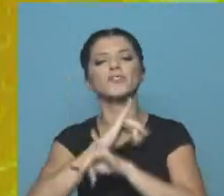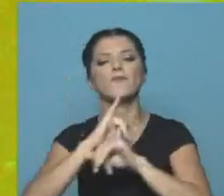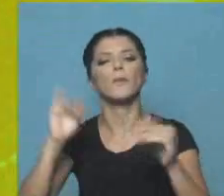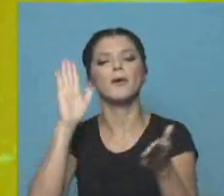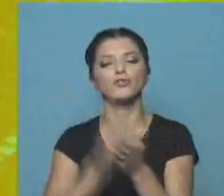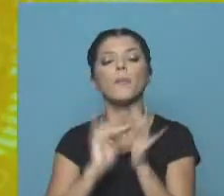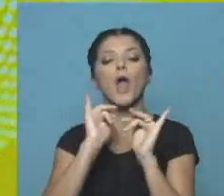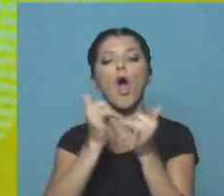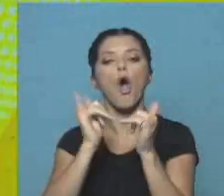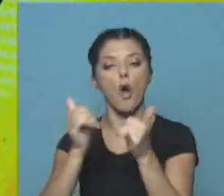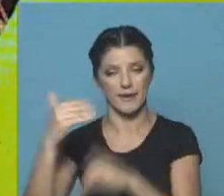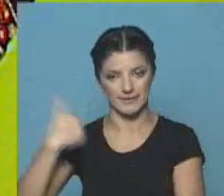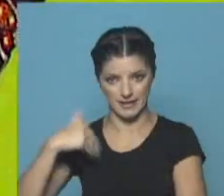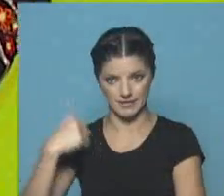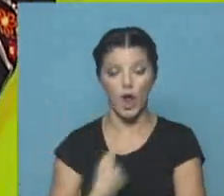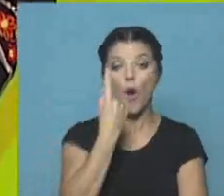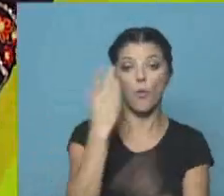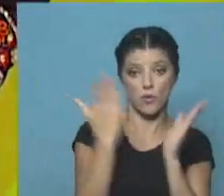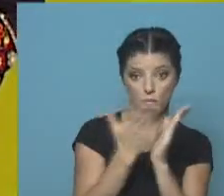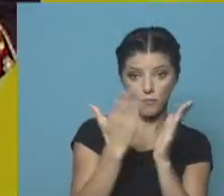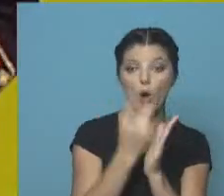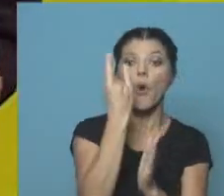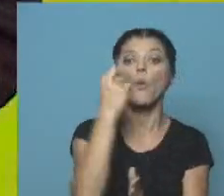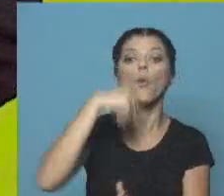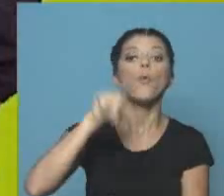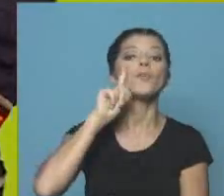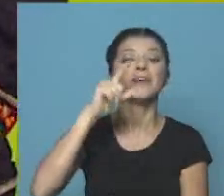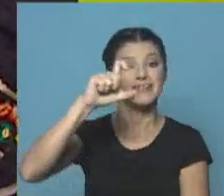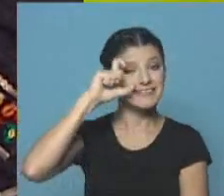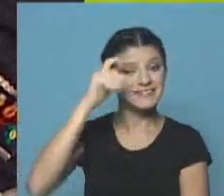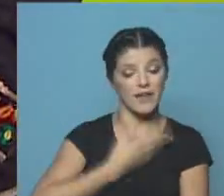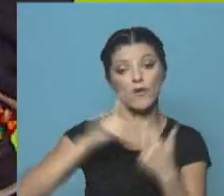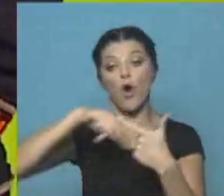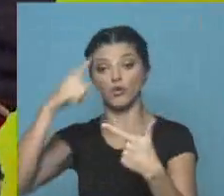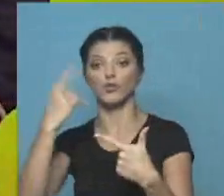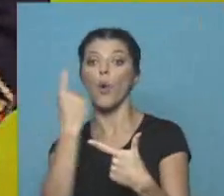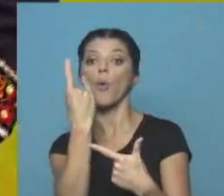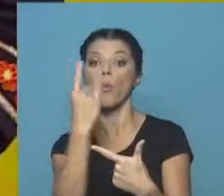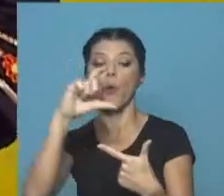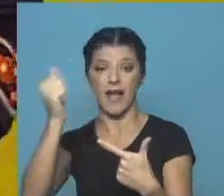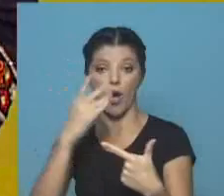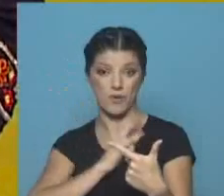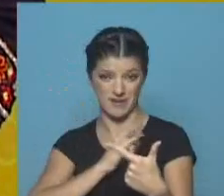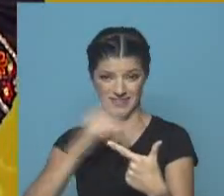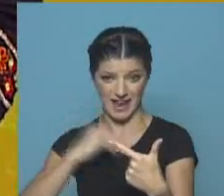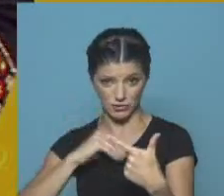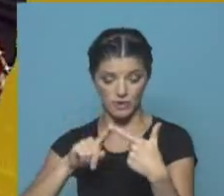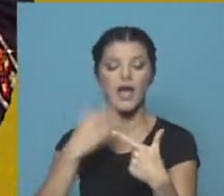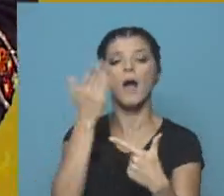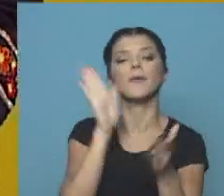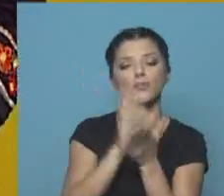adolescencia argentina, uno de UNICEF, otro de la Universidad Católica, que hablan sobre distintos rubros, alimentación, trabajo